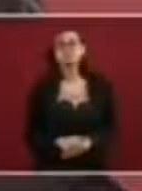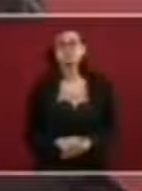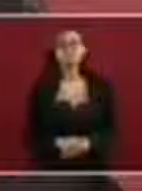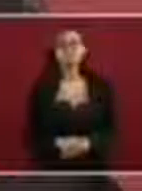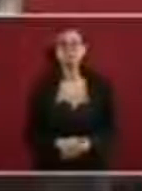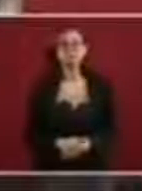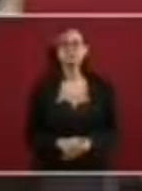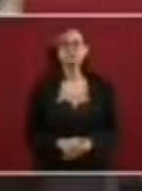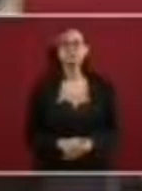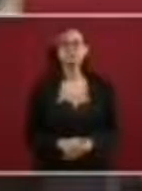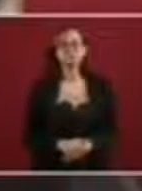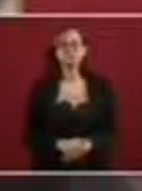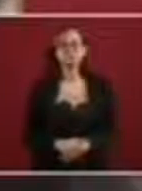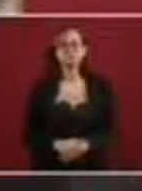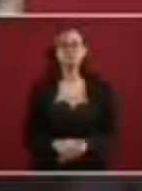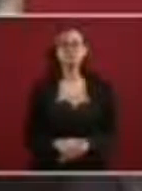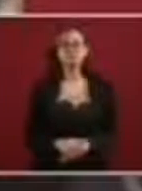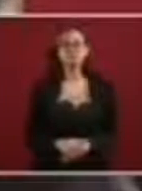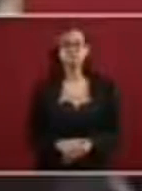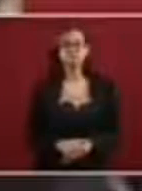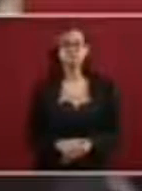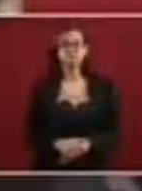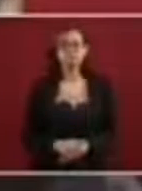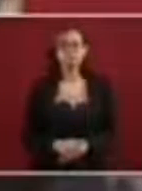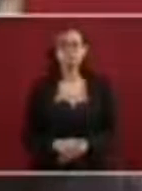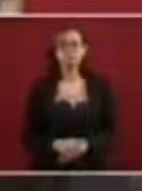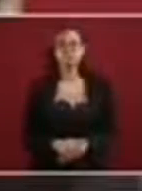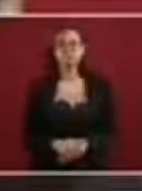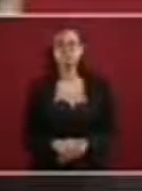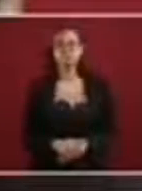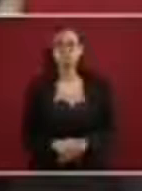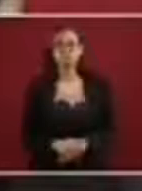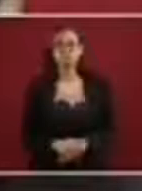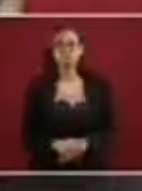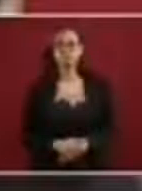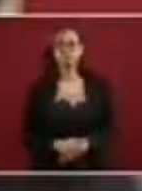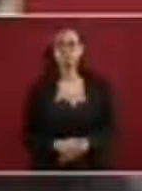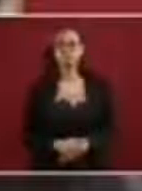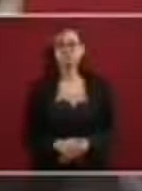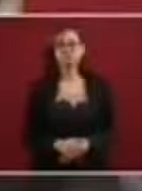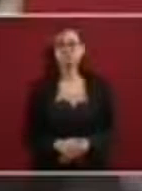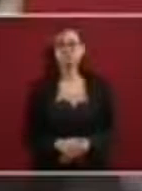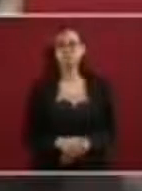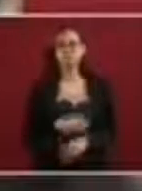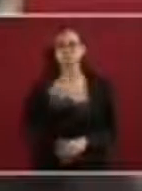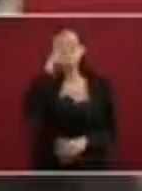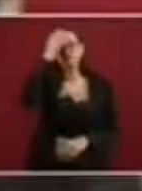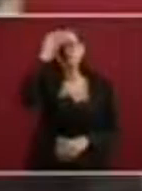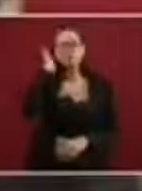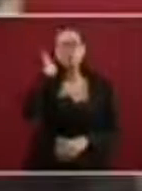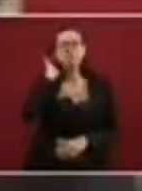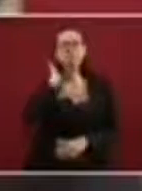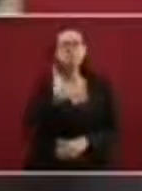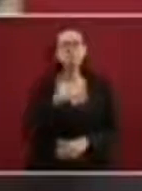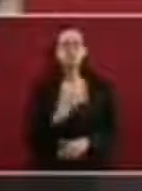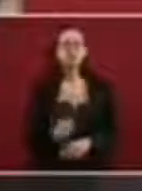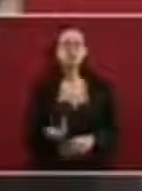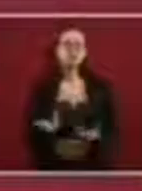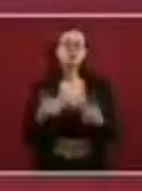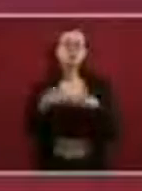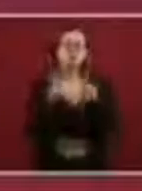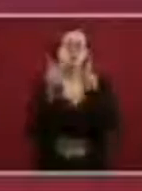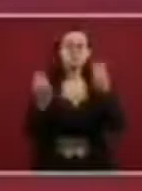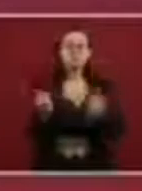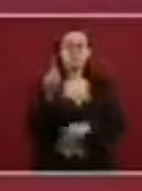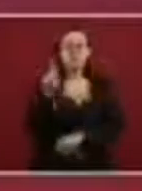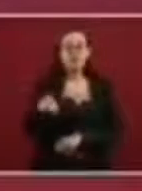República, hacia las fuerzas federales. Siempre que un Estado entraba en conflicto, inmediatamente la petición era que mandaran fuerzas federales, que fuera la Policía